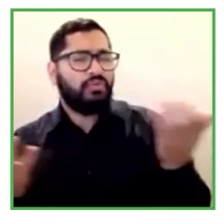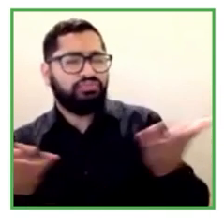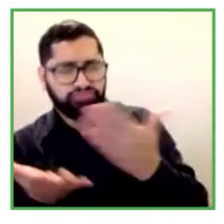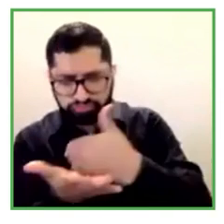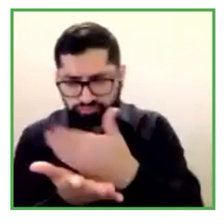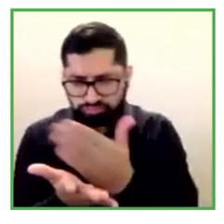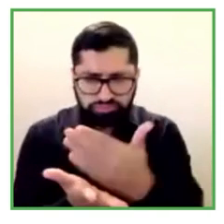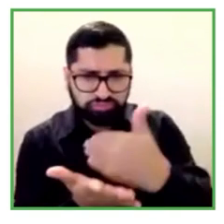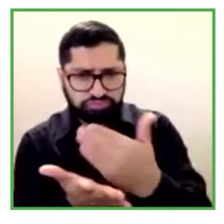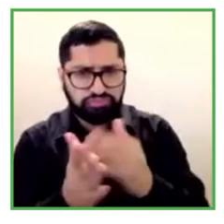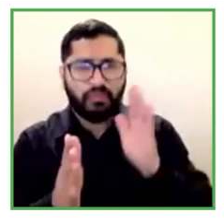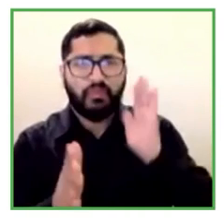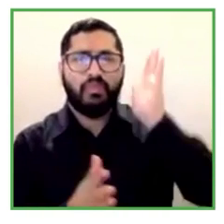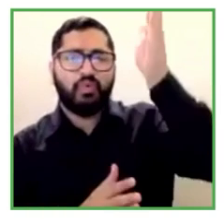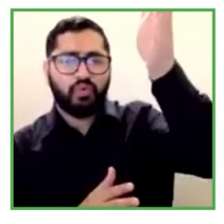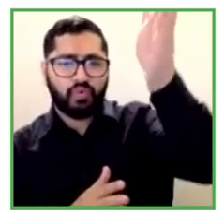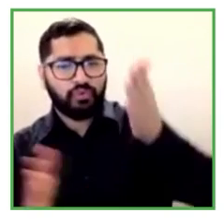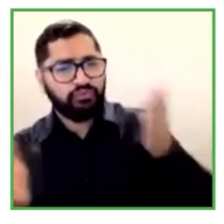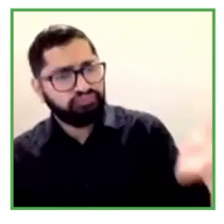digital?